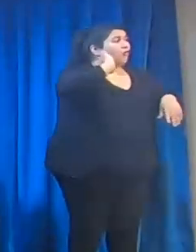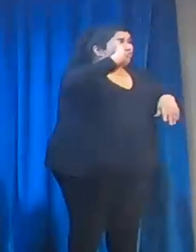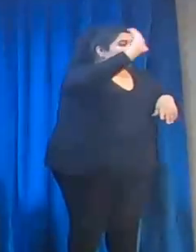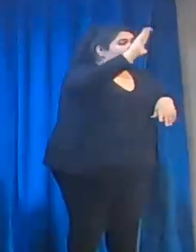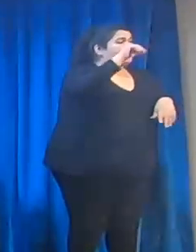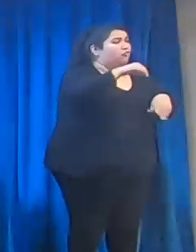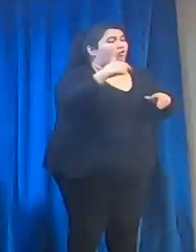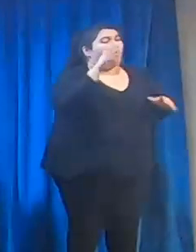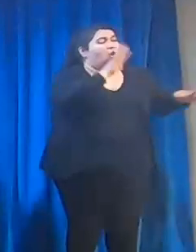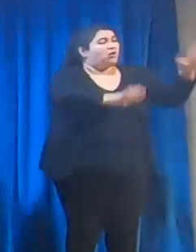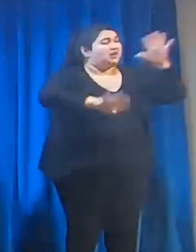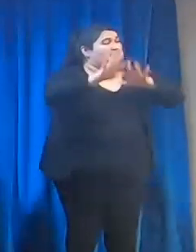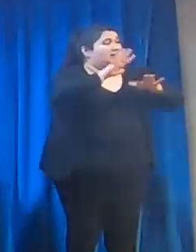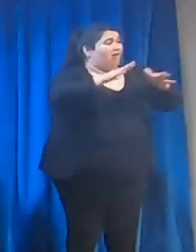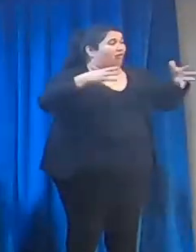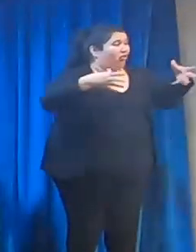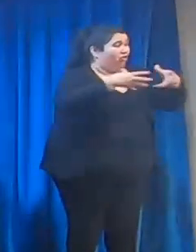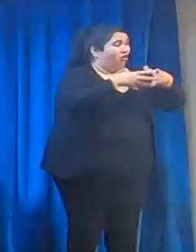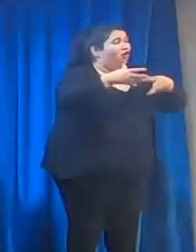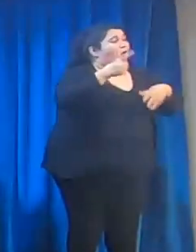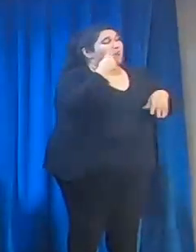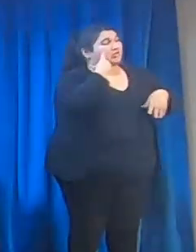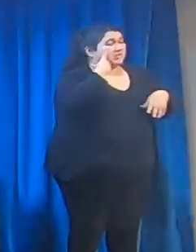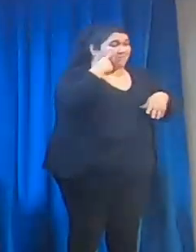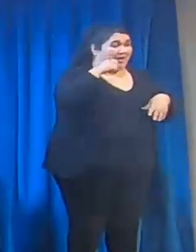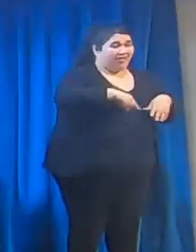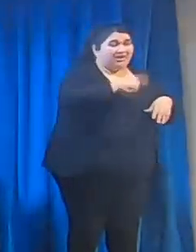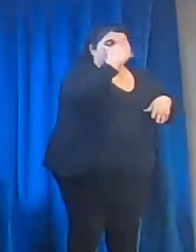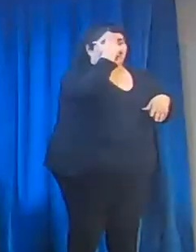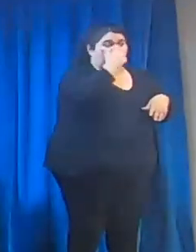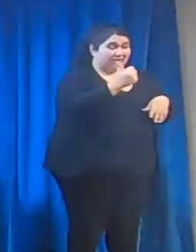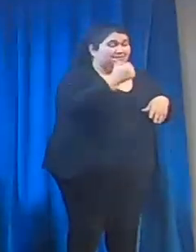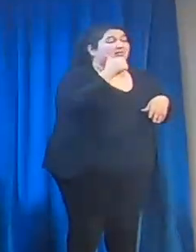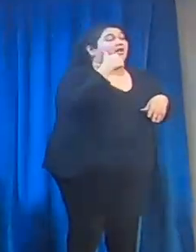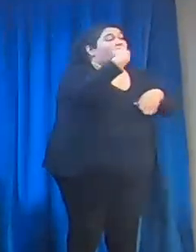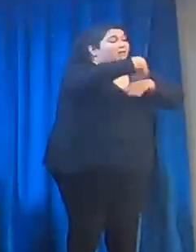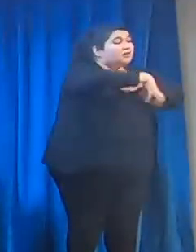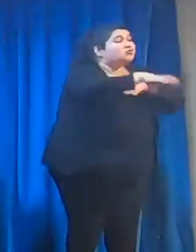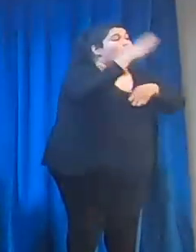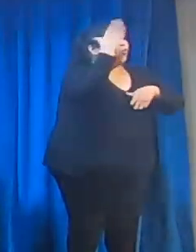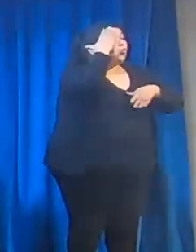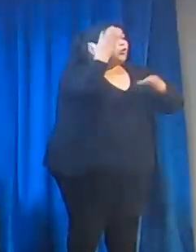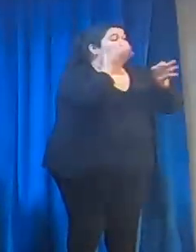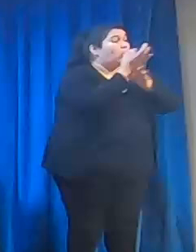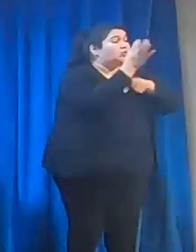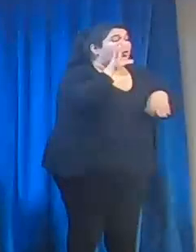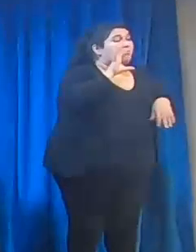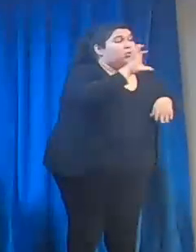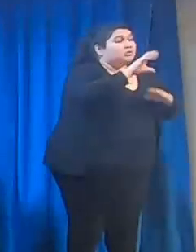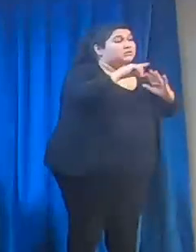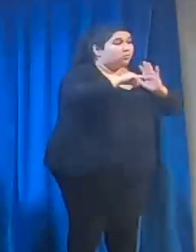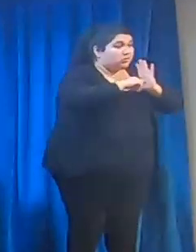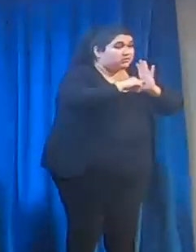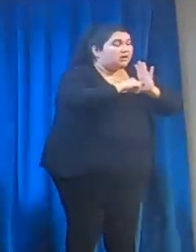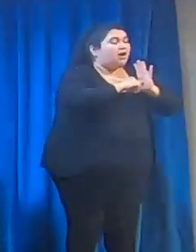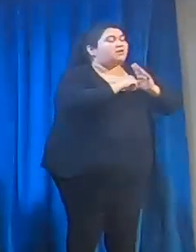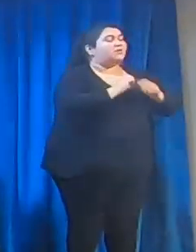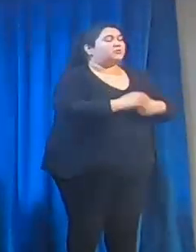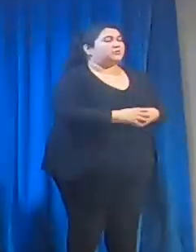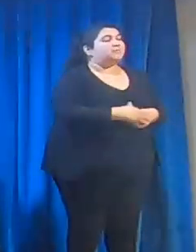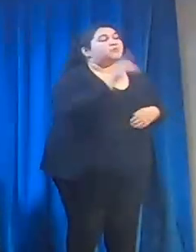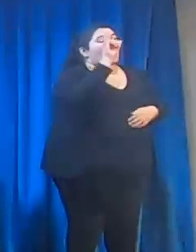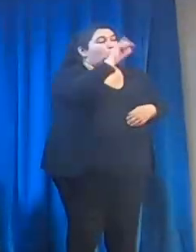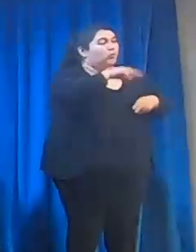Futuro, organizado por la Municipalidad de San Martín, la Dirección General de Cultura y Educación de la Provincia de Buenos Aires y